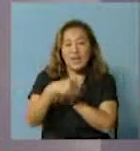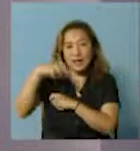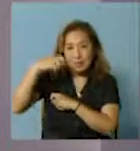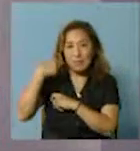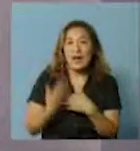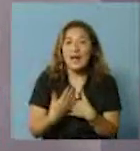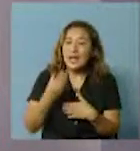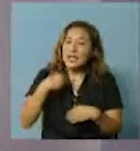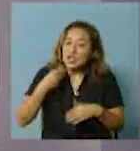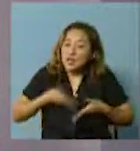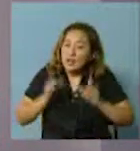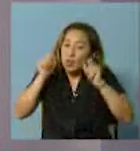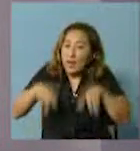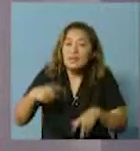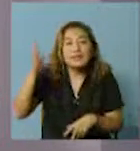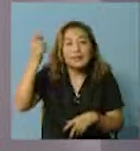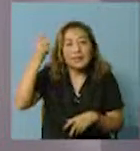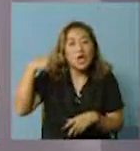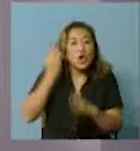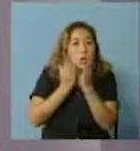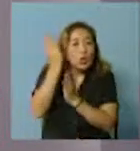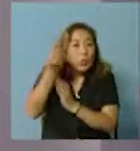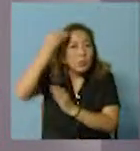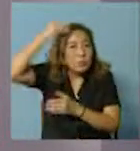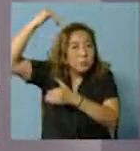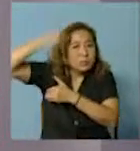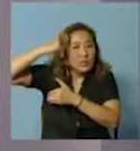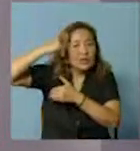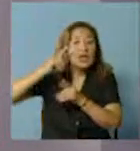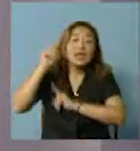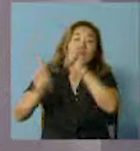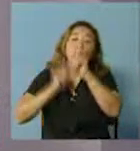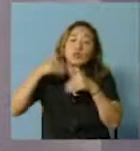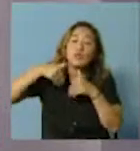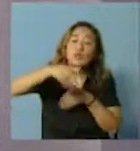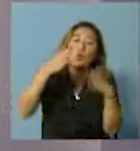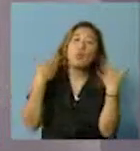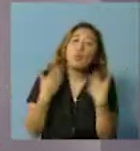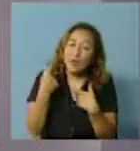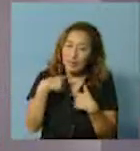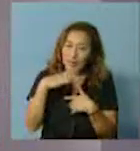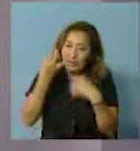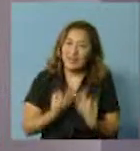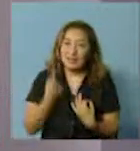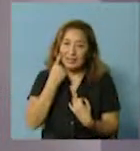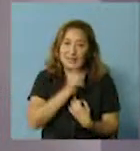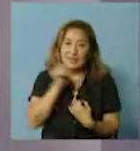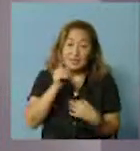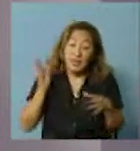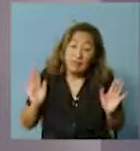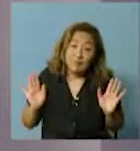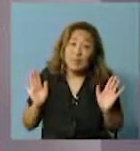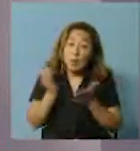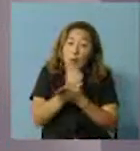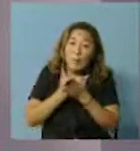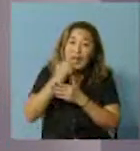me crié lo sigo teniendo así que es muy probable que en algún momento intenté hacerlo en realidad así que bueno